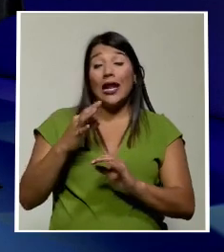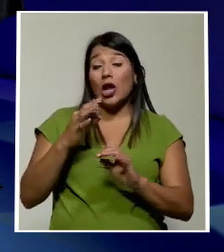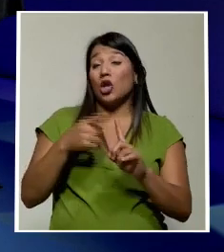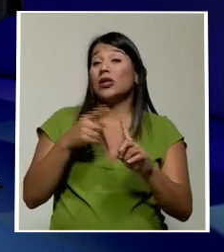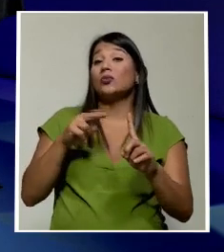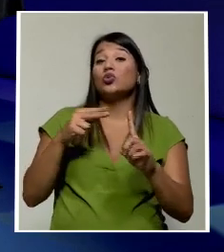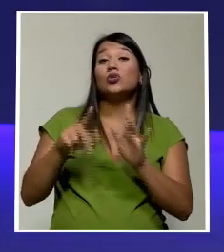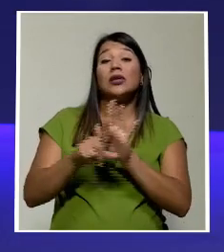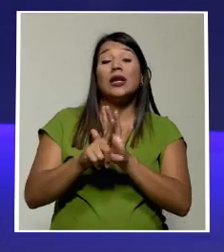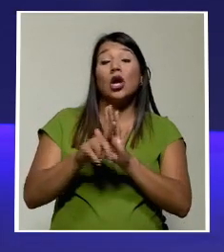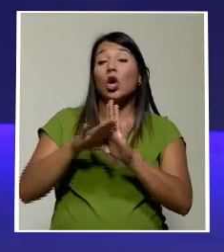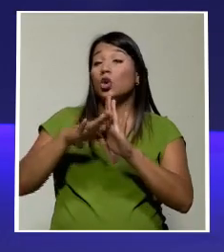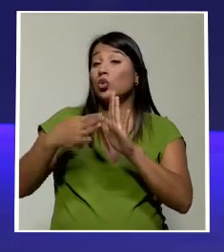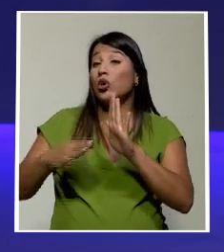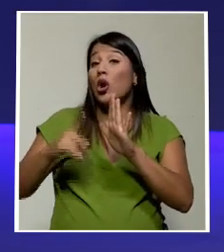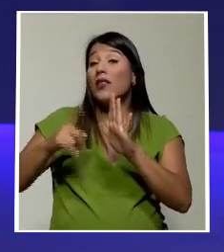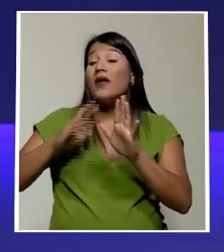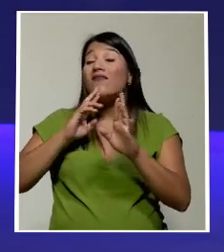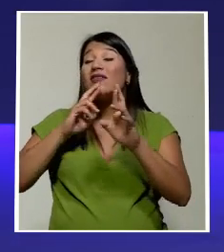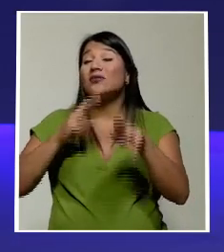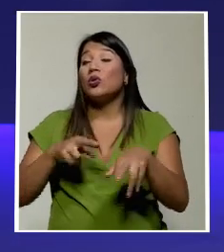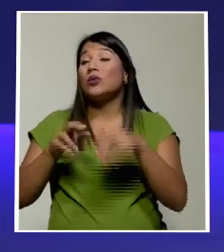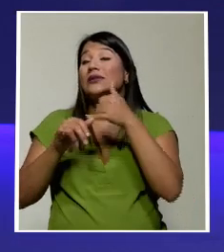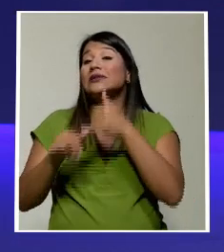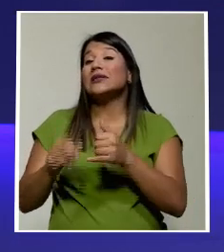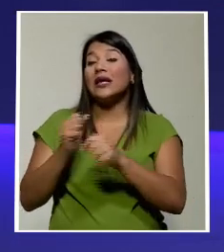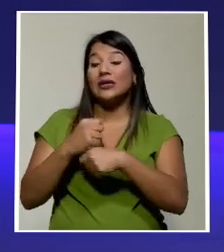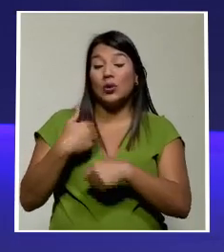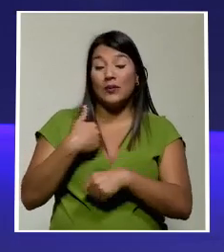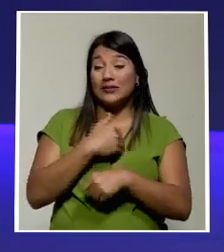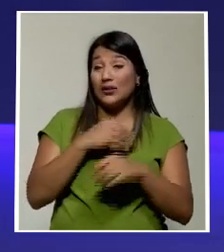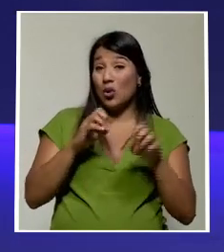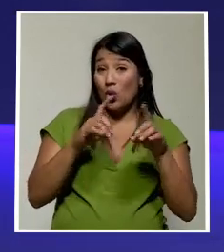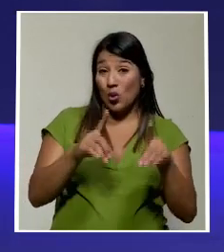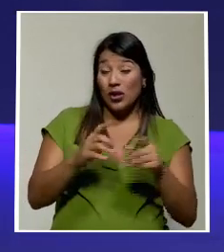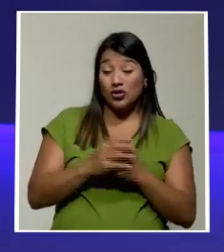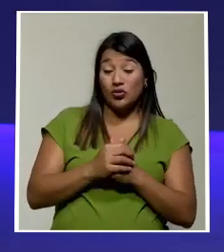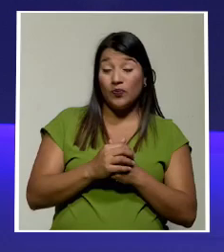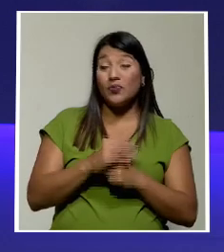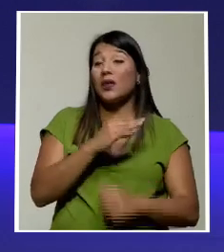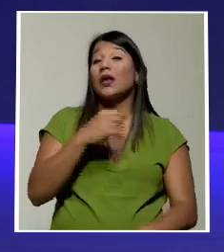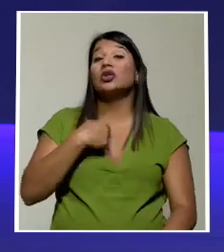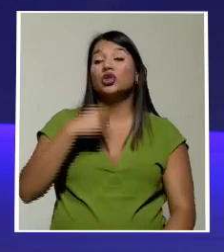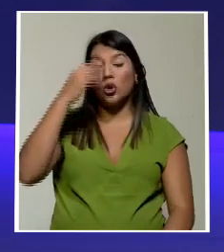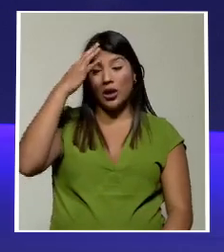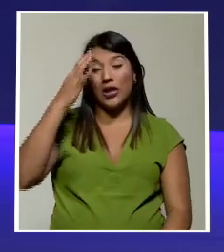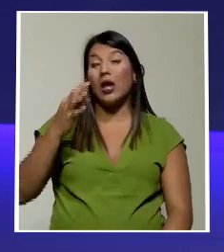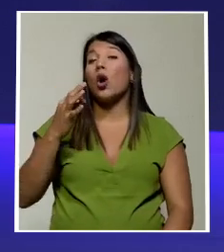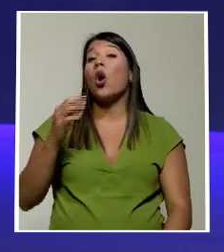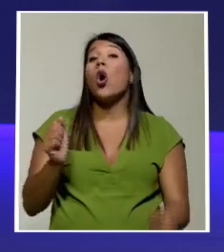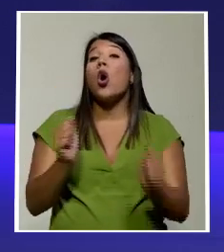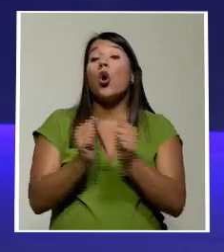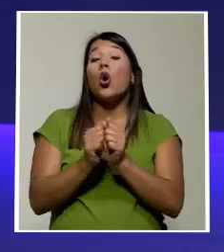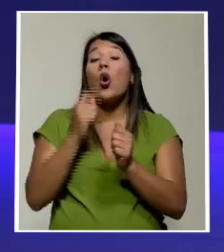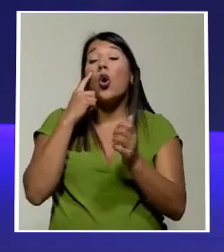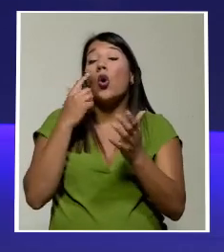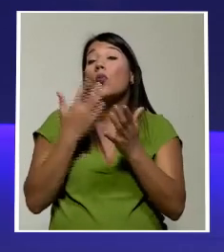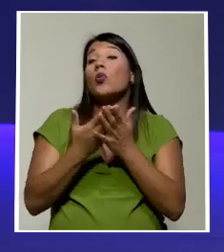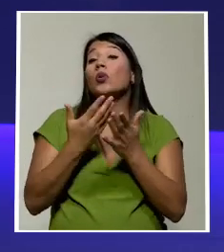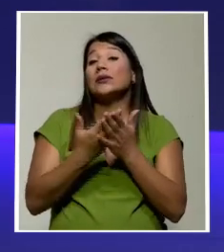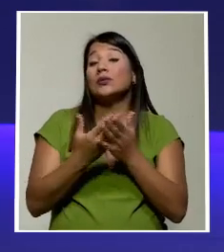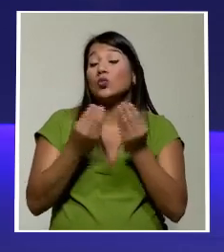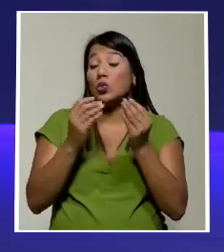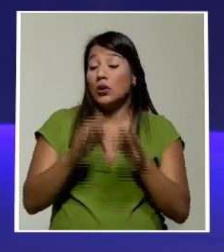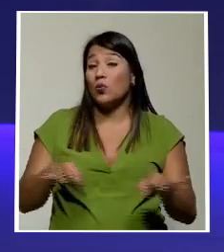Contraloría resuelva esta apelación que hizo el Ministerio de Educación, y yo creo que con la evidencia es